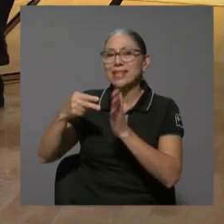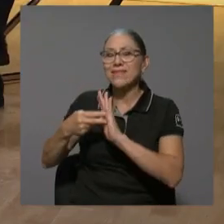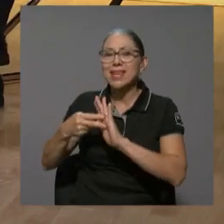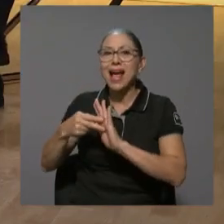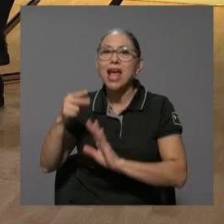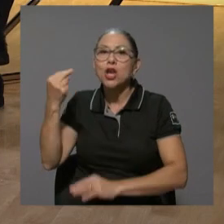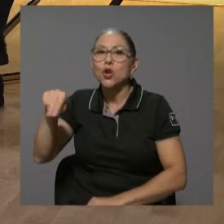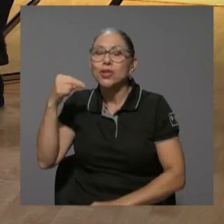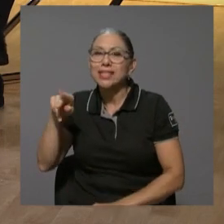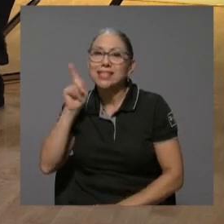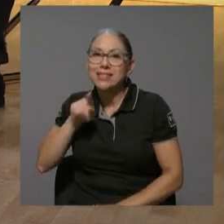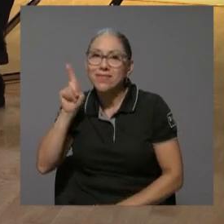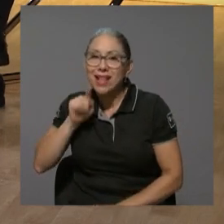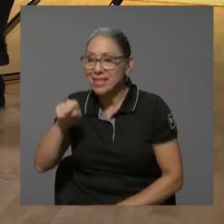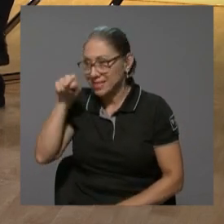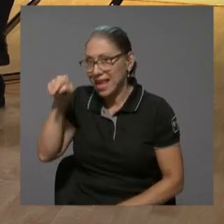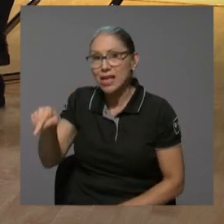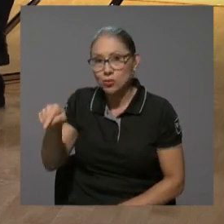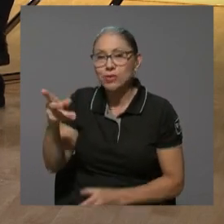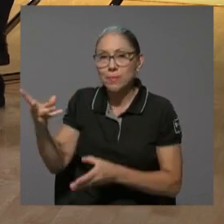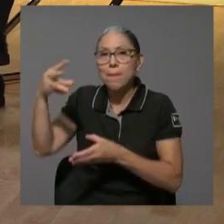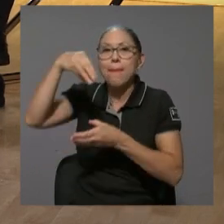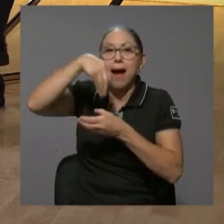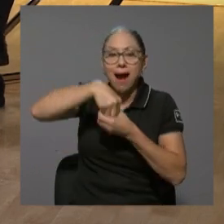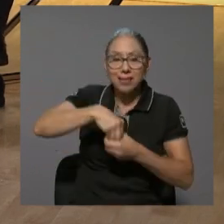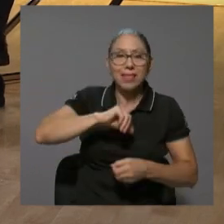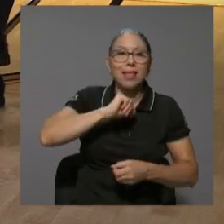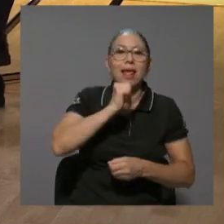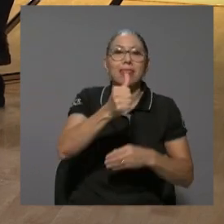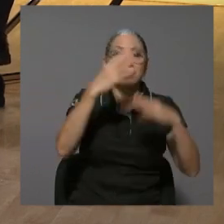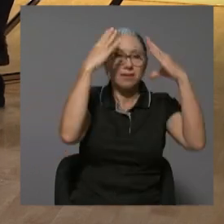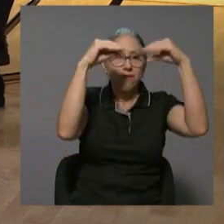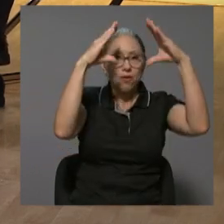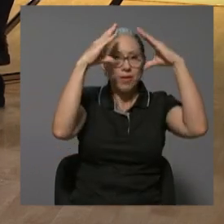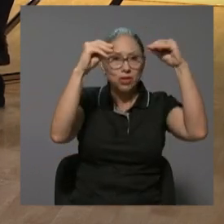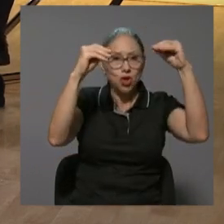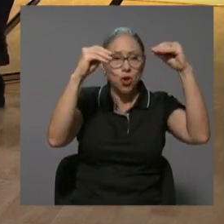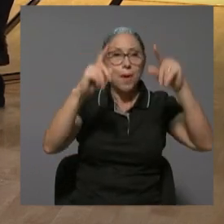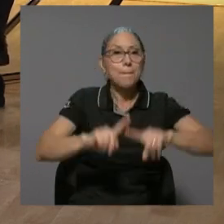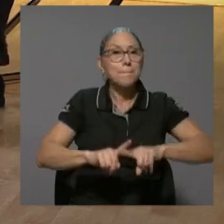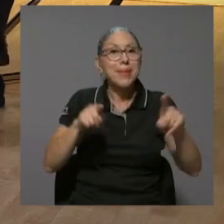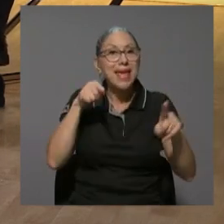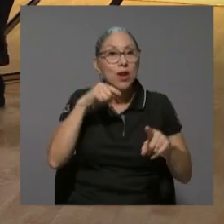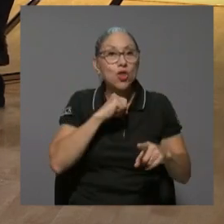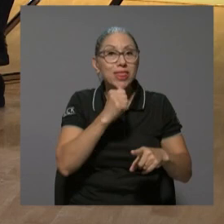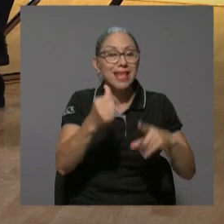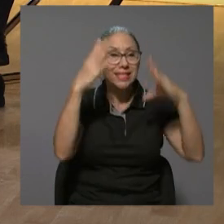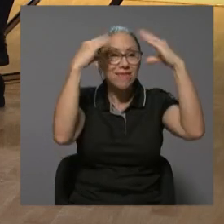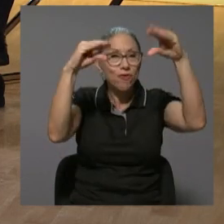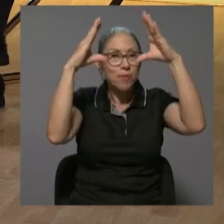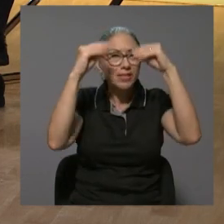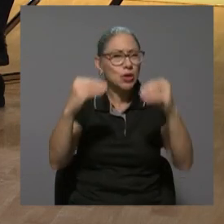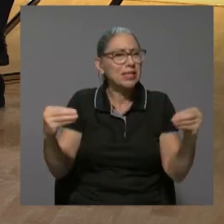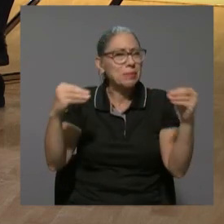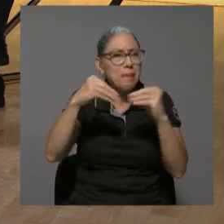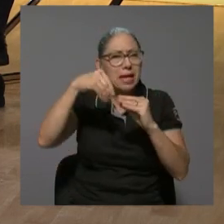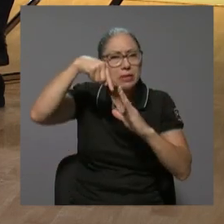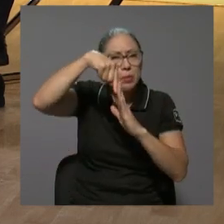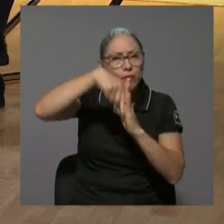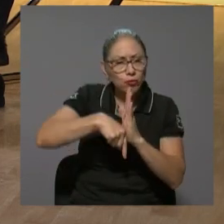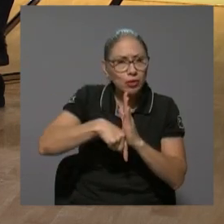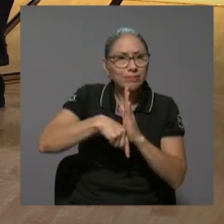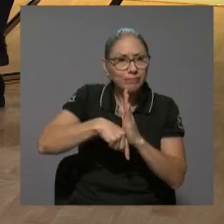desinformación. Pero la desinformación va mucho más allá. Es un esfuerzo, y digo un esfuerzo porque detrás